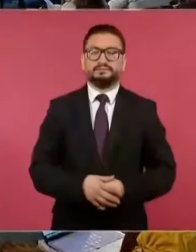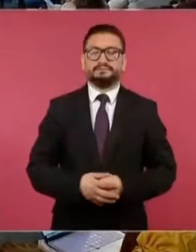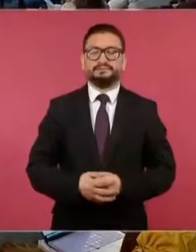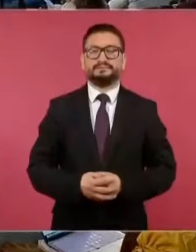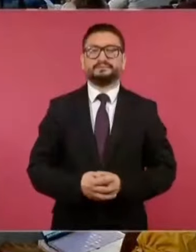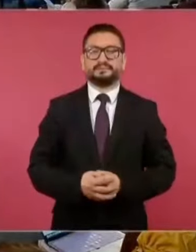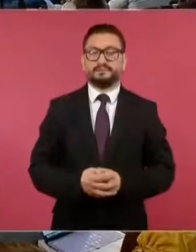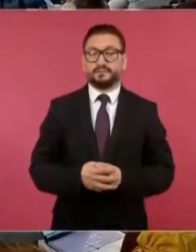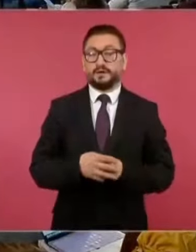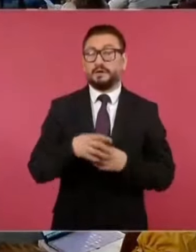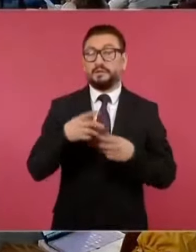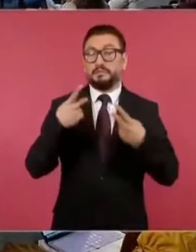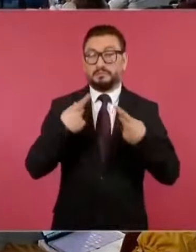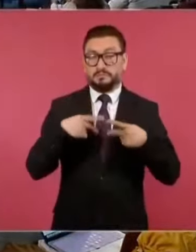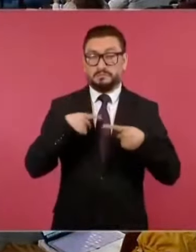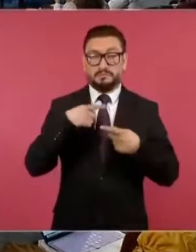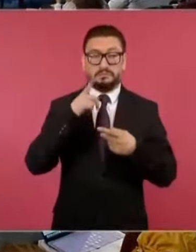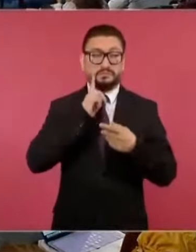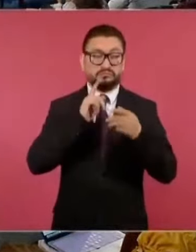de ficción.